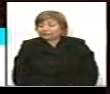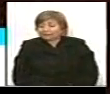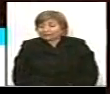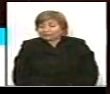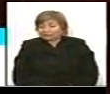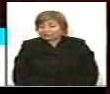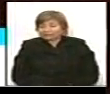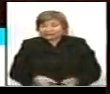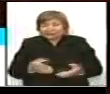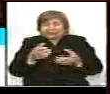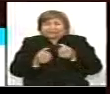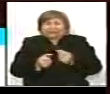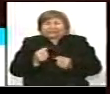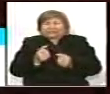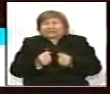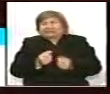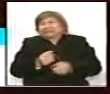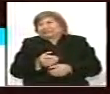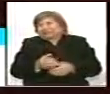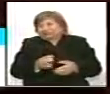Sí, hay que ordeñarla, pero...